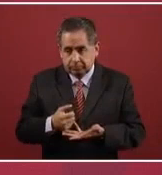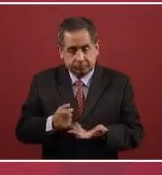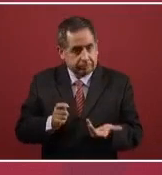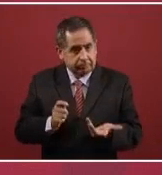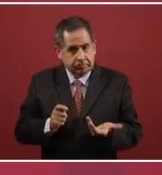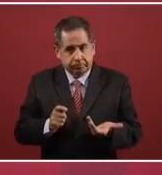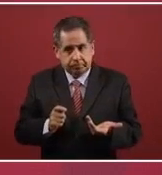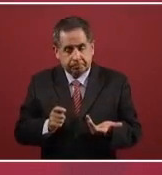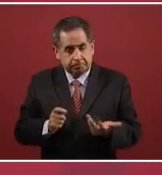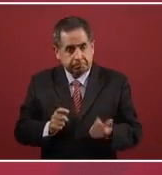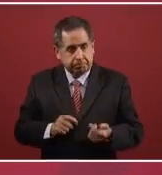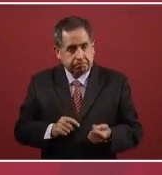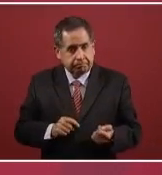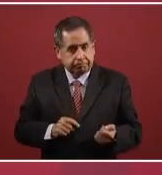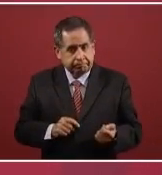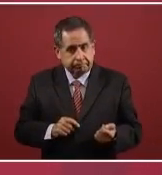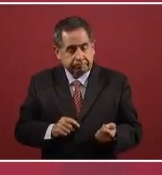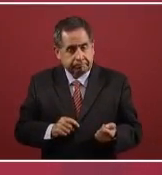una